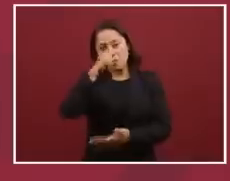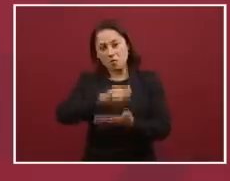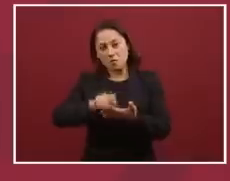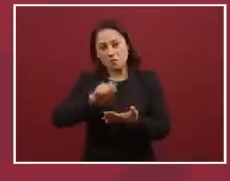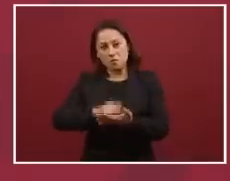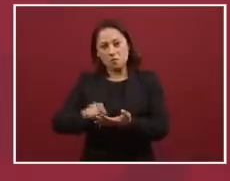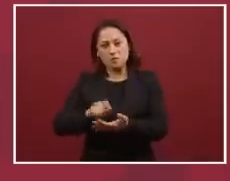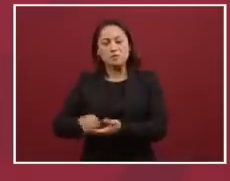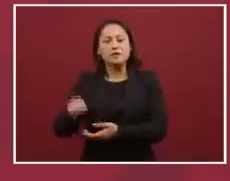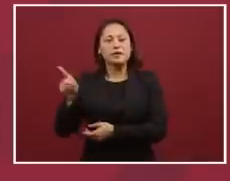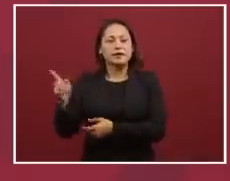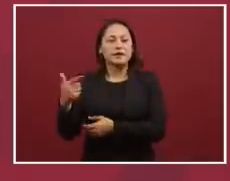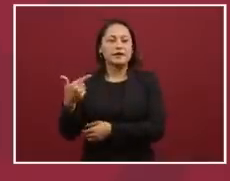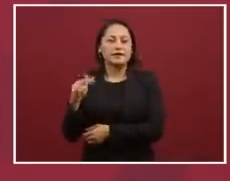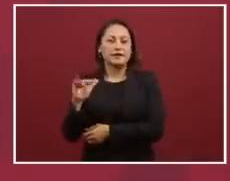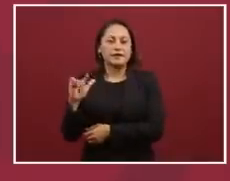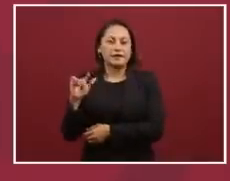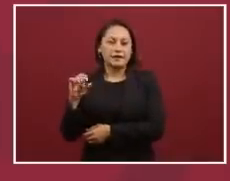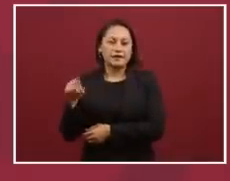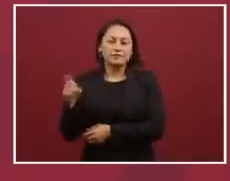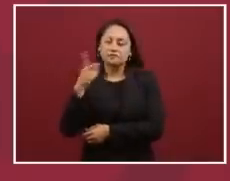vamos a ver.